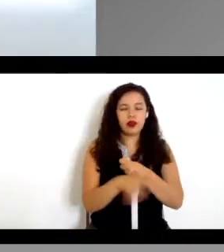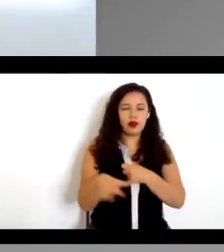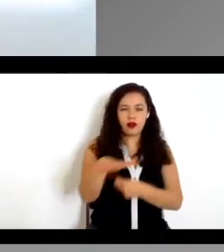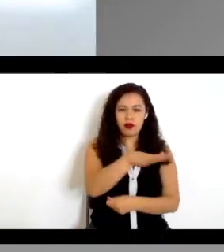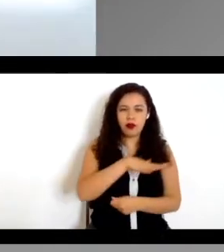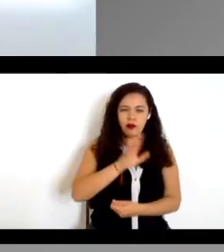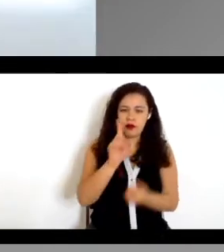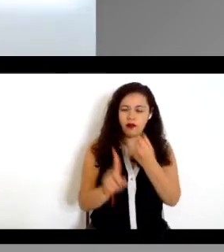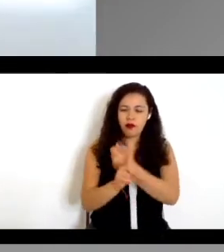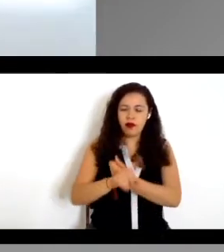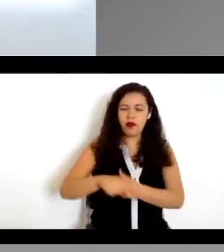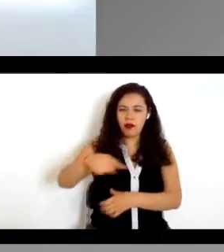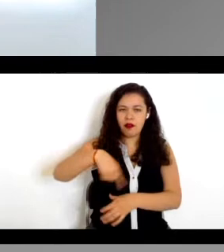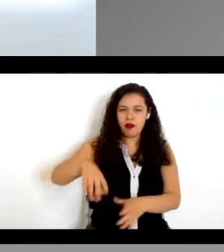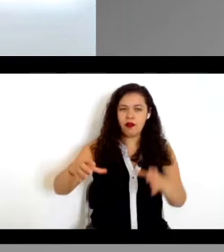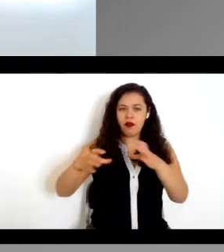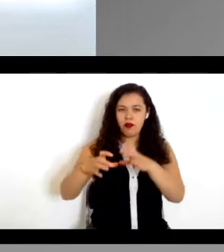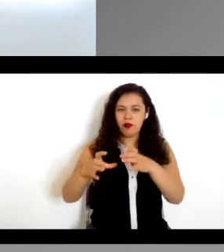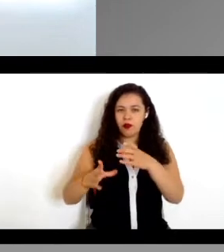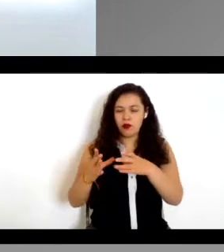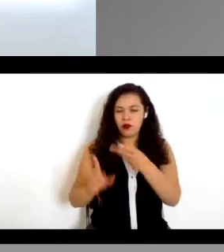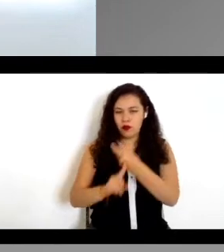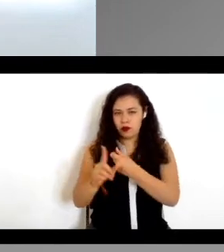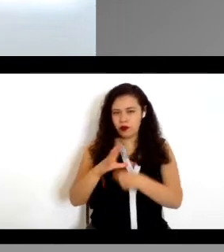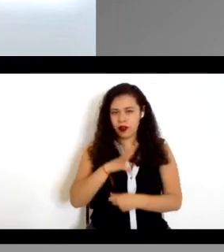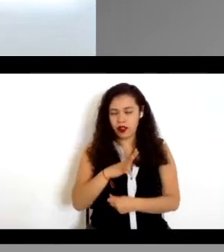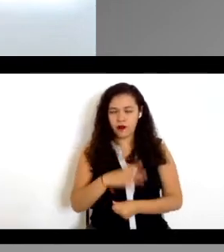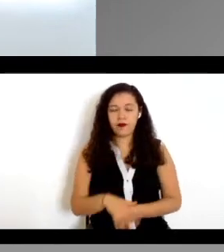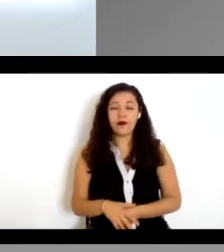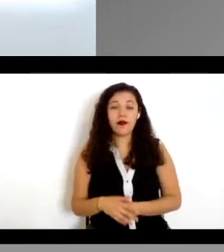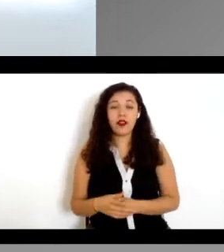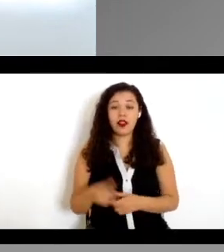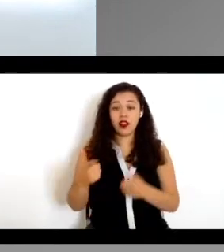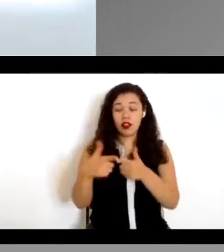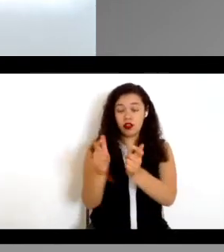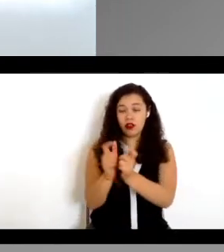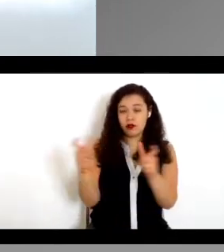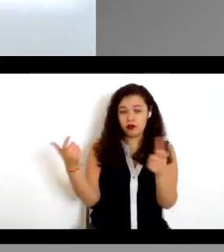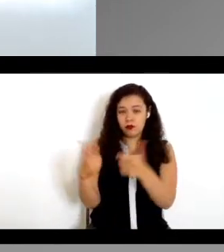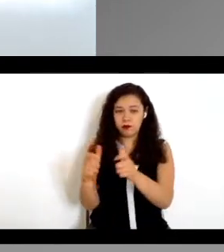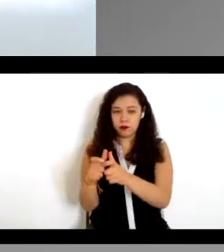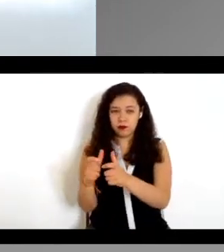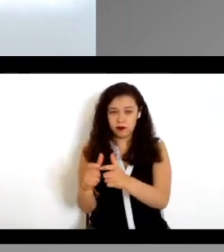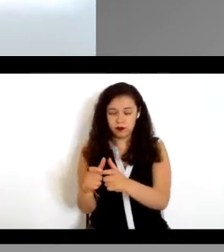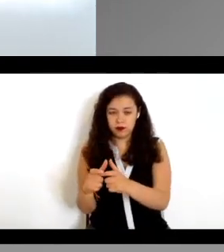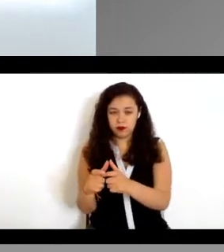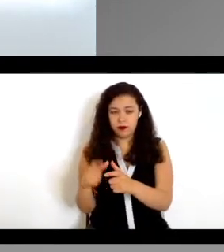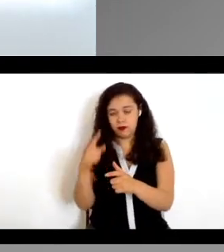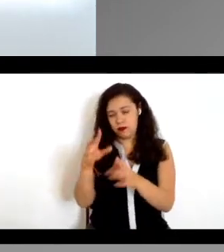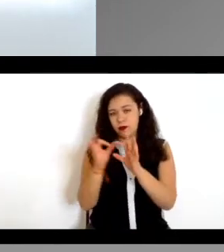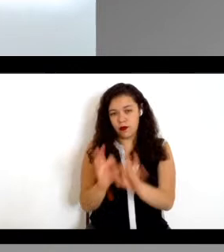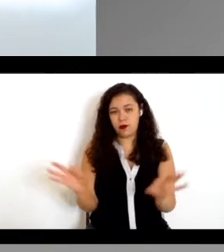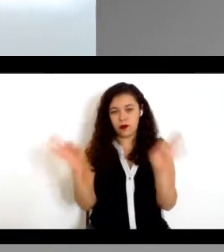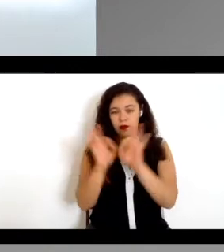sector de nuestra sociedad y que como minoría ocupa el siguiente lugar en importancia después de las comunidades